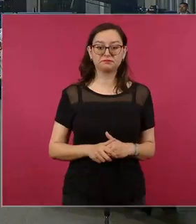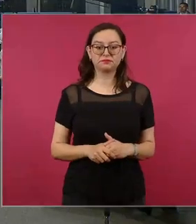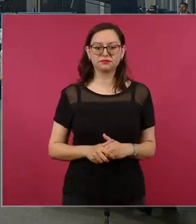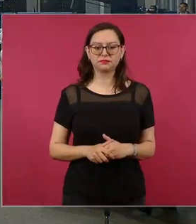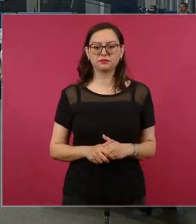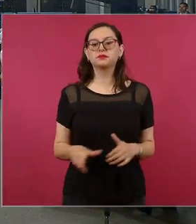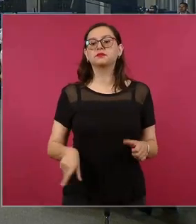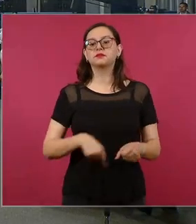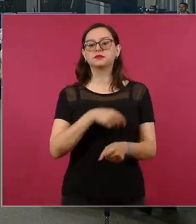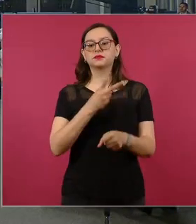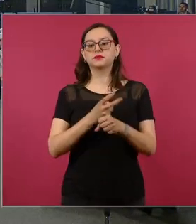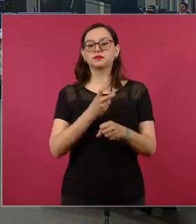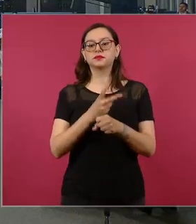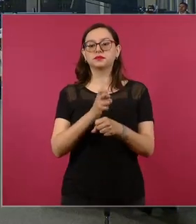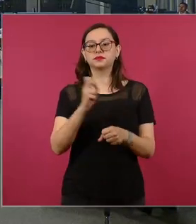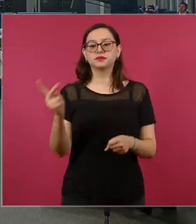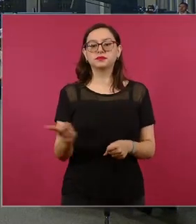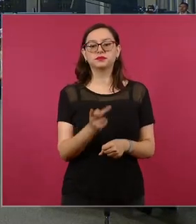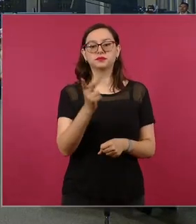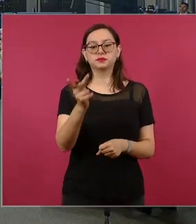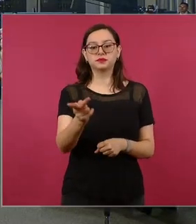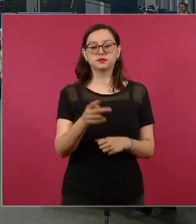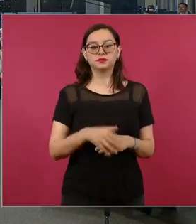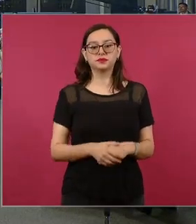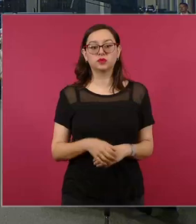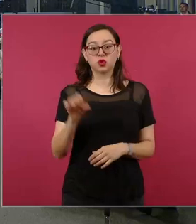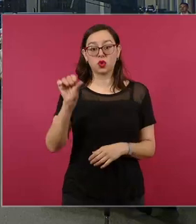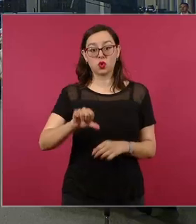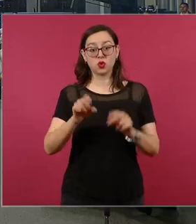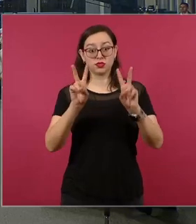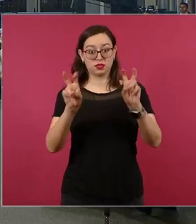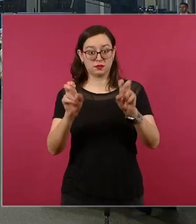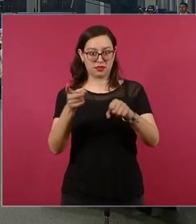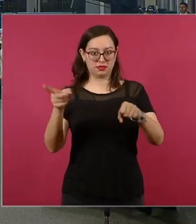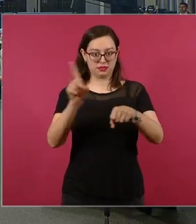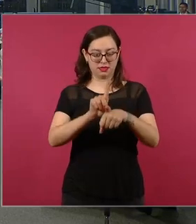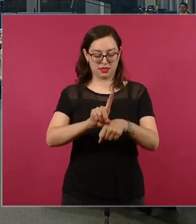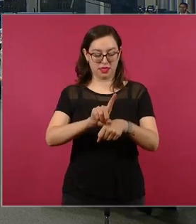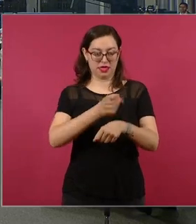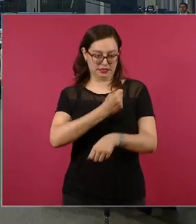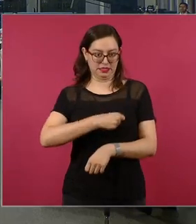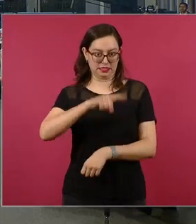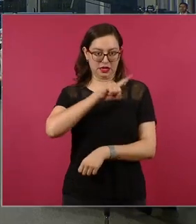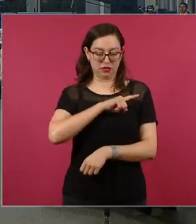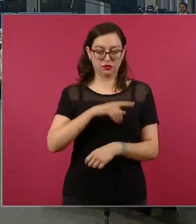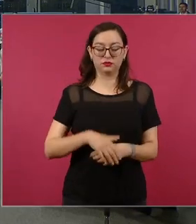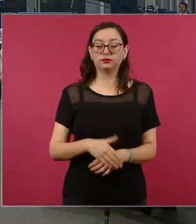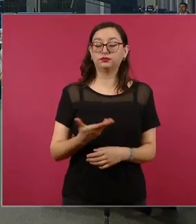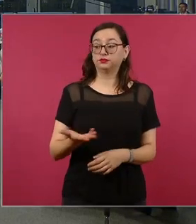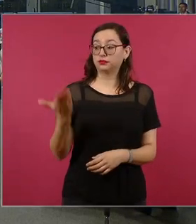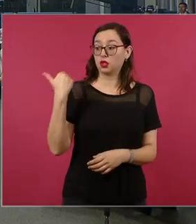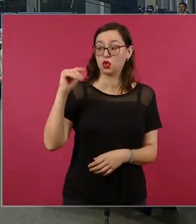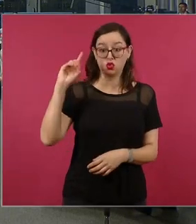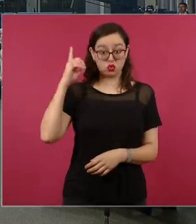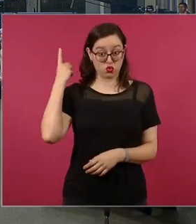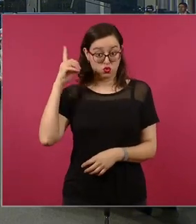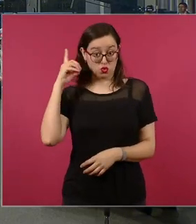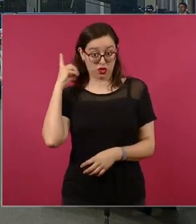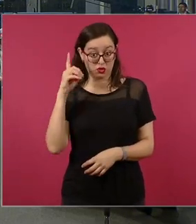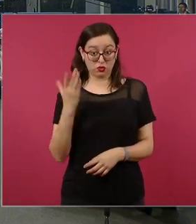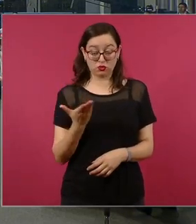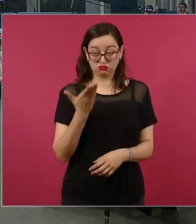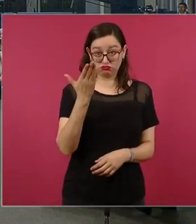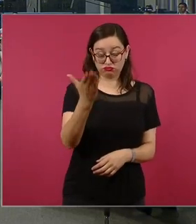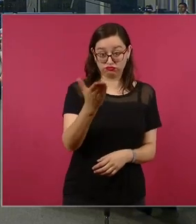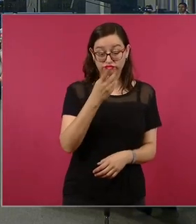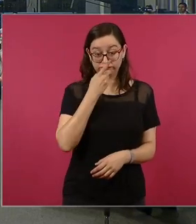Presidente, como segunda pregunta, y aprovechando que hoy es el martes de la salud, el domingo pasado en Lerdo, Durango, usted mencionó que confiaba que